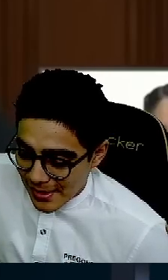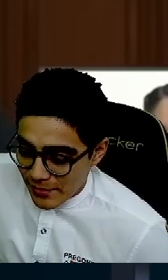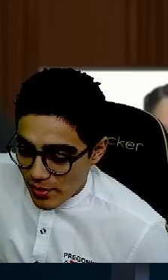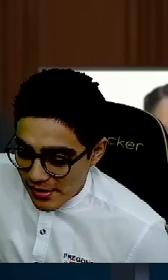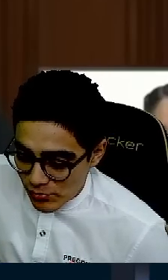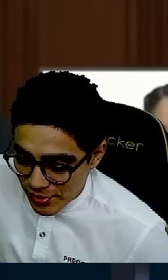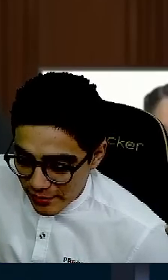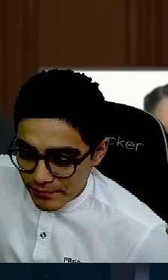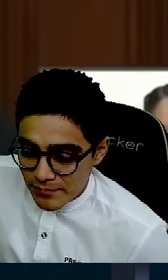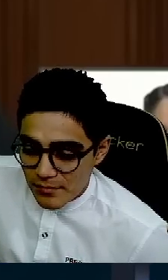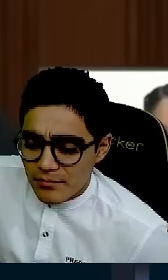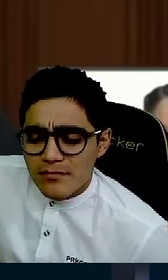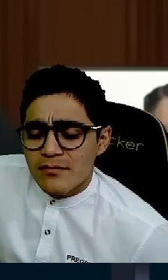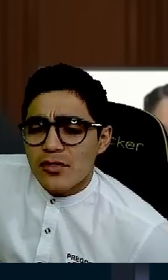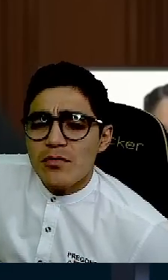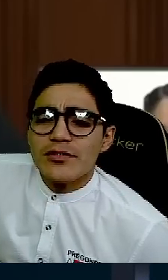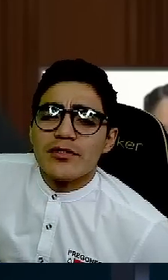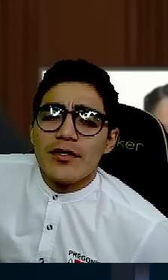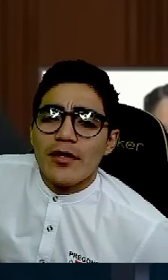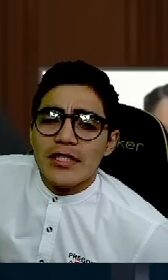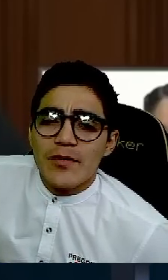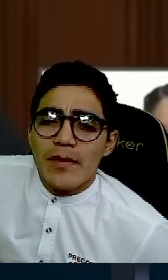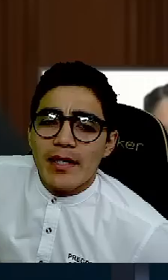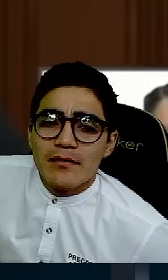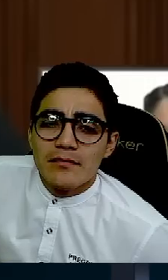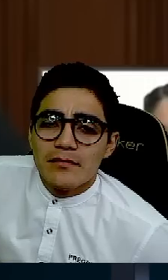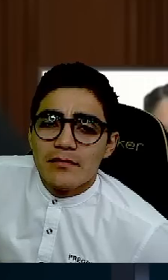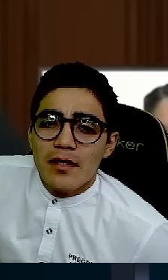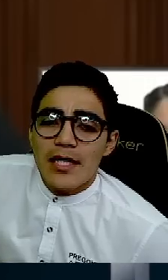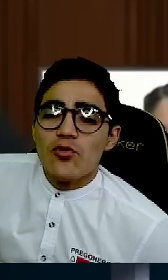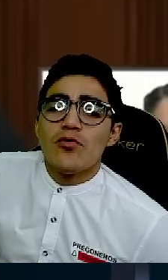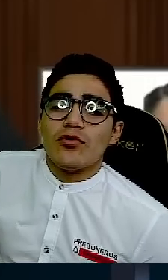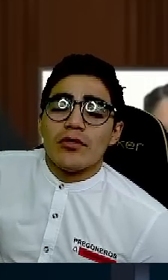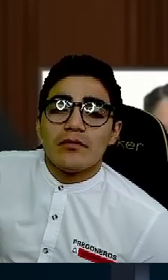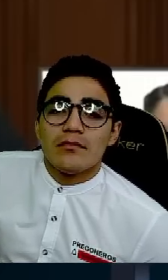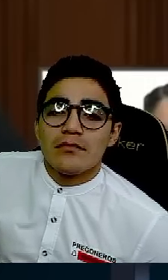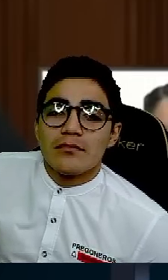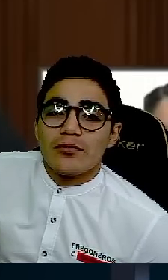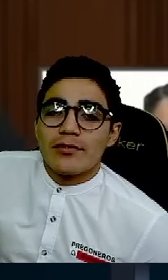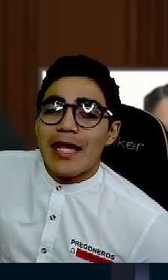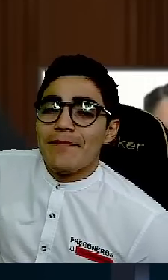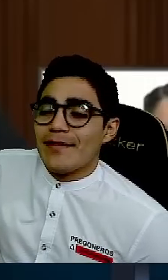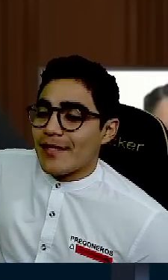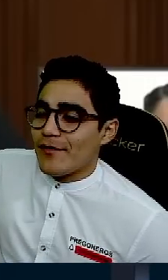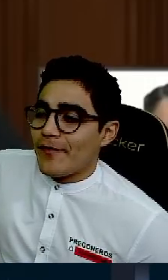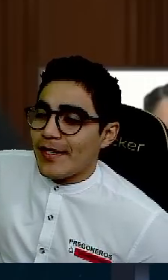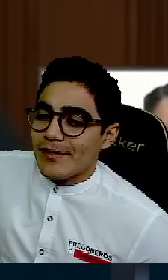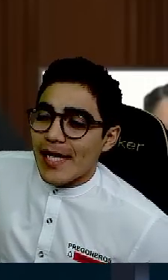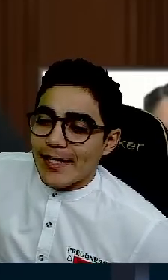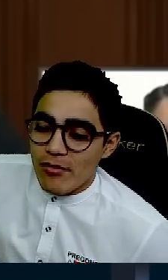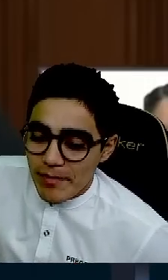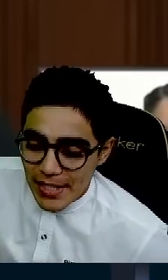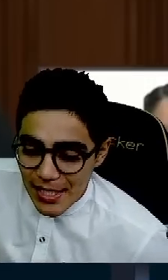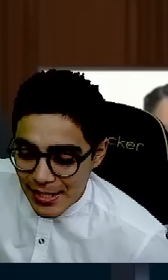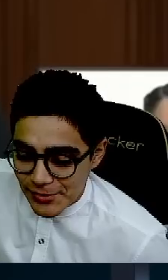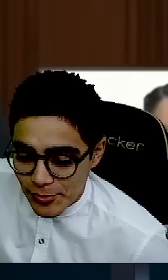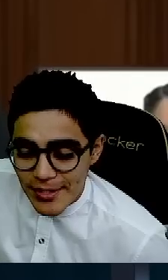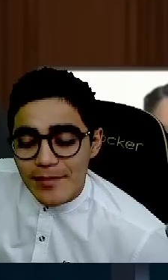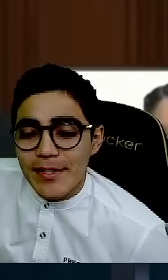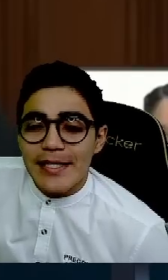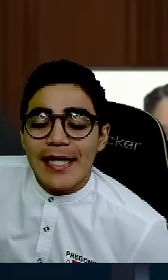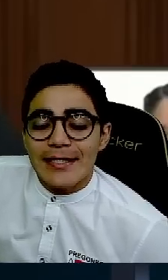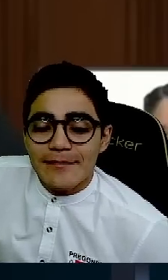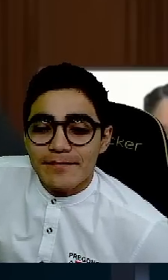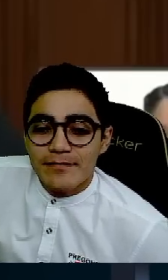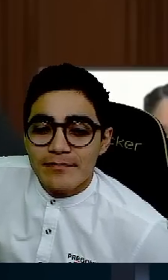Han salido a relucir cómo estos señores viven en un mundo totalmente diferente al que vive la